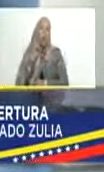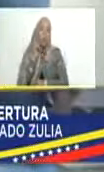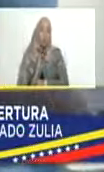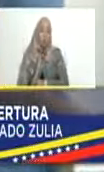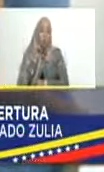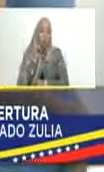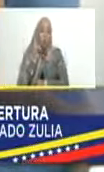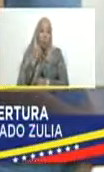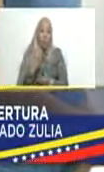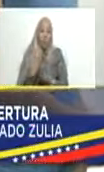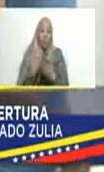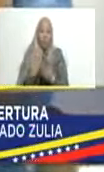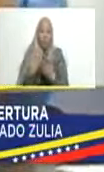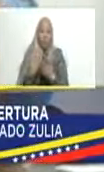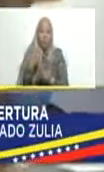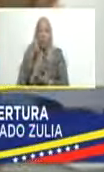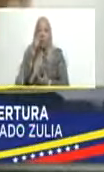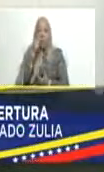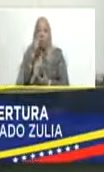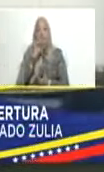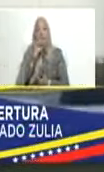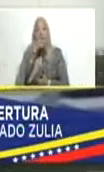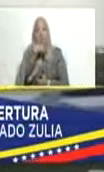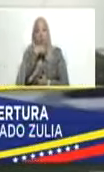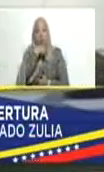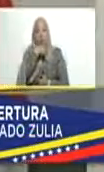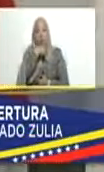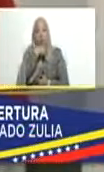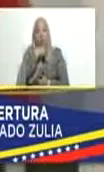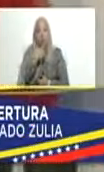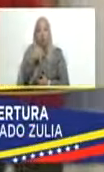en lactancia, cada adulta mayor. Y